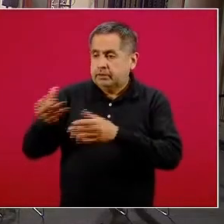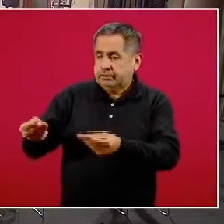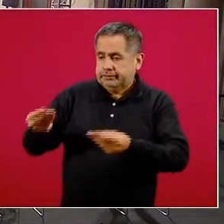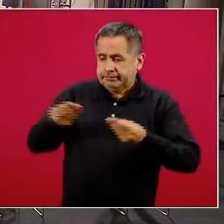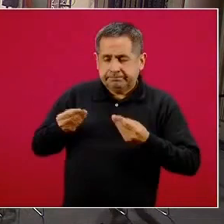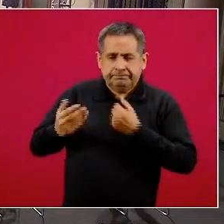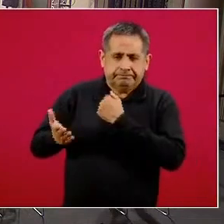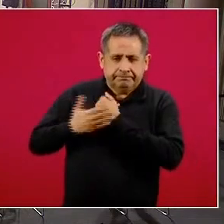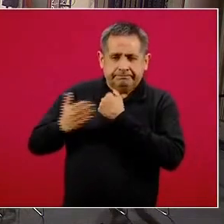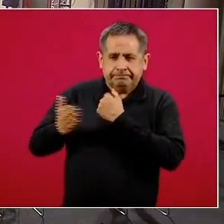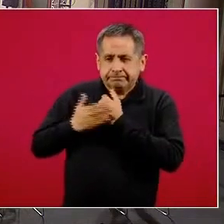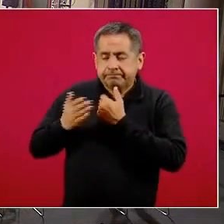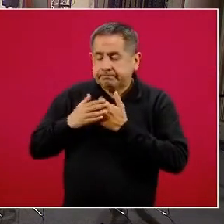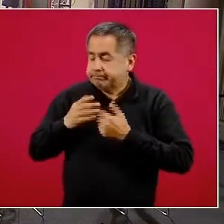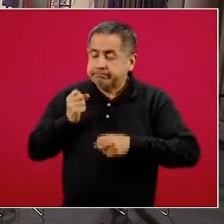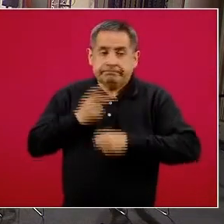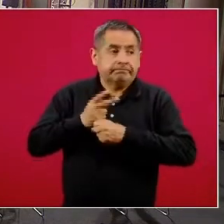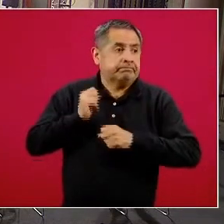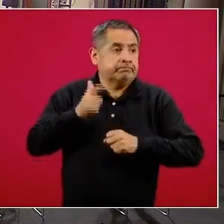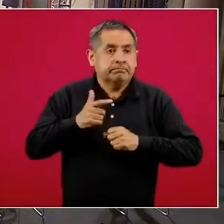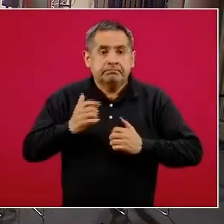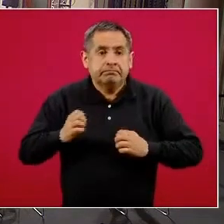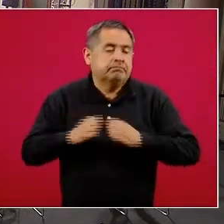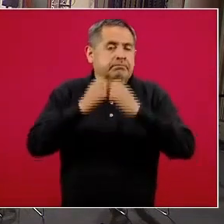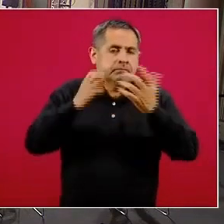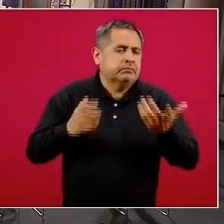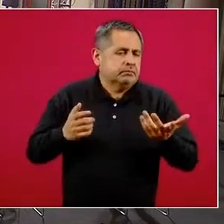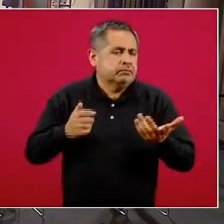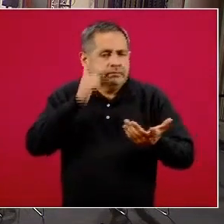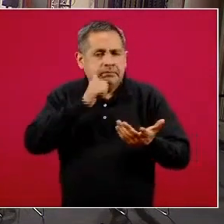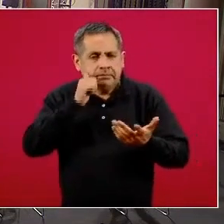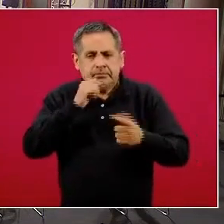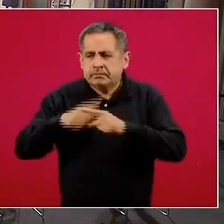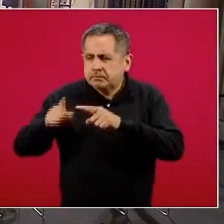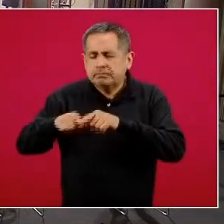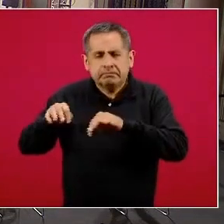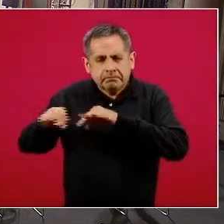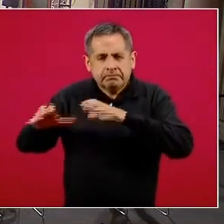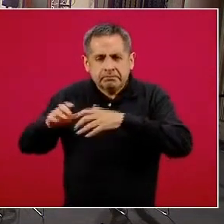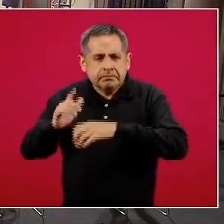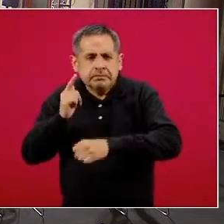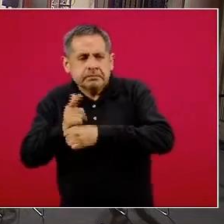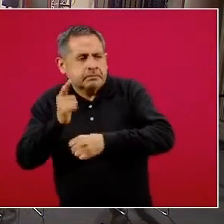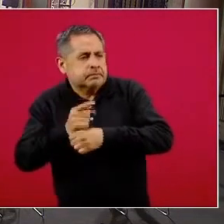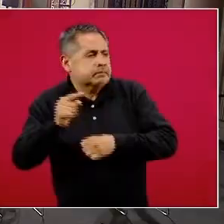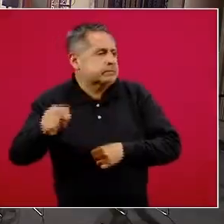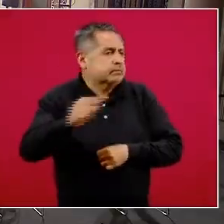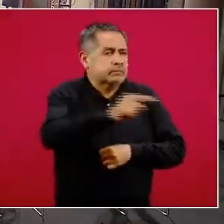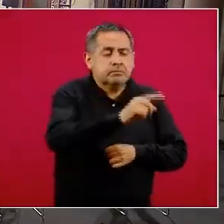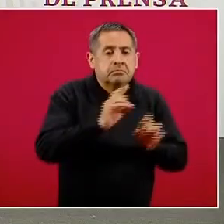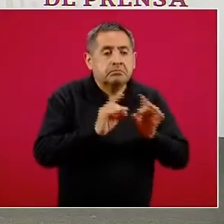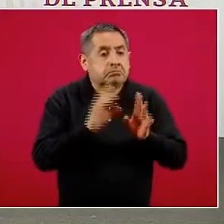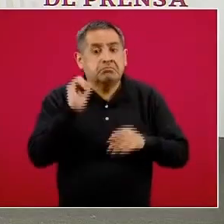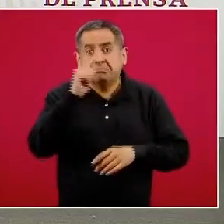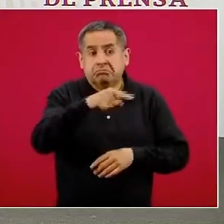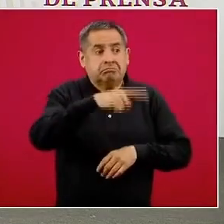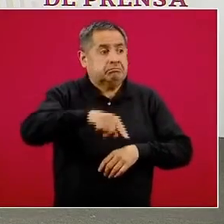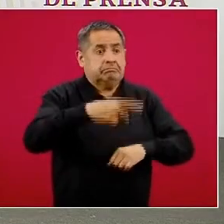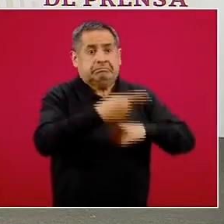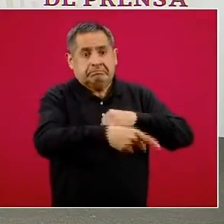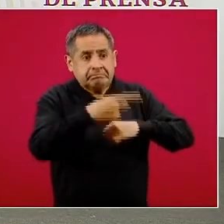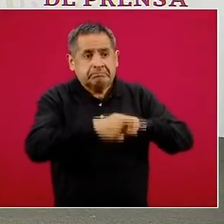señales de alerta temprana, nos ayuda, ¿no?, a través de todas sus actividades a identificar amenazas y eventos